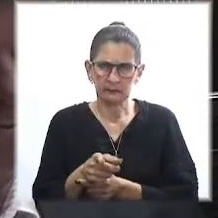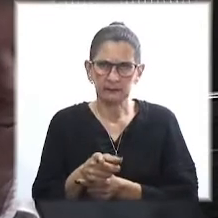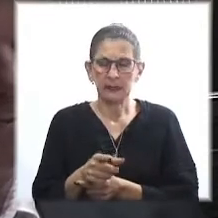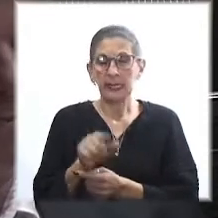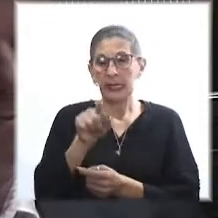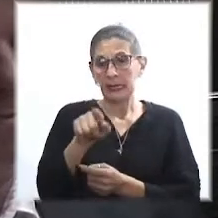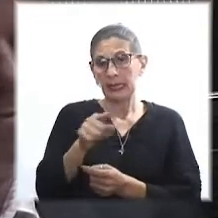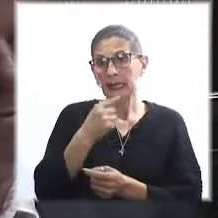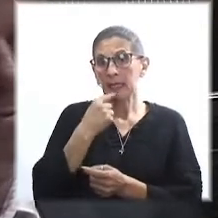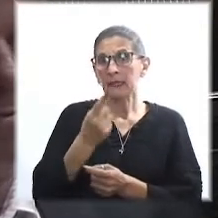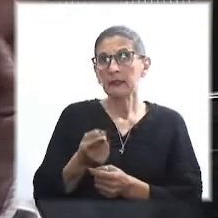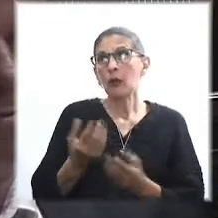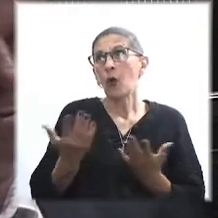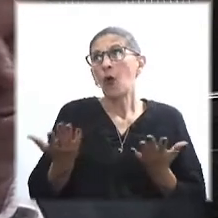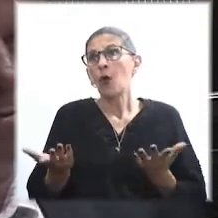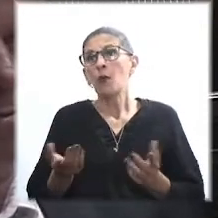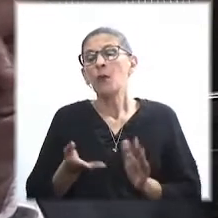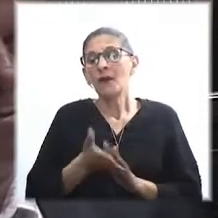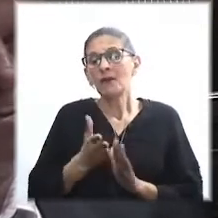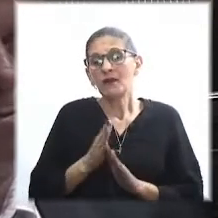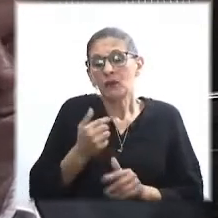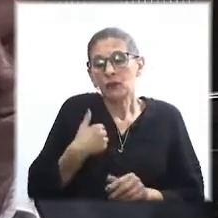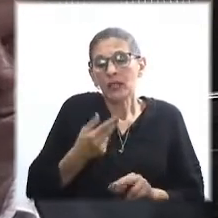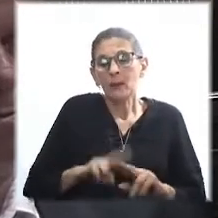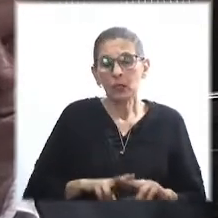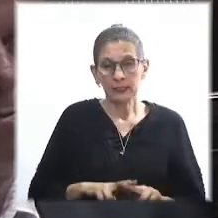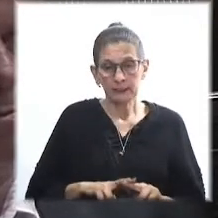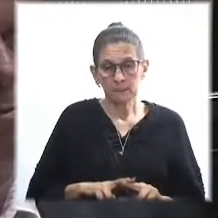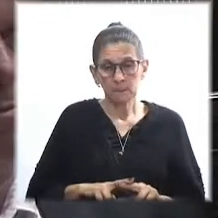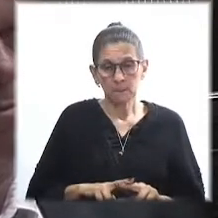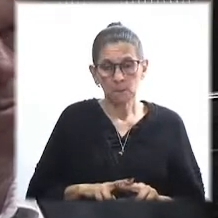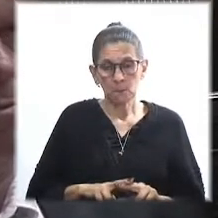Y este le dice como alguien que se va a morir.